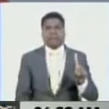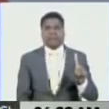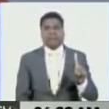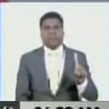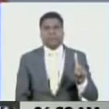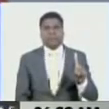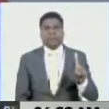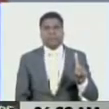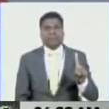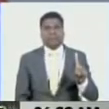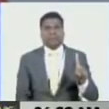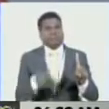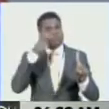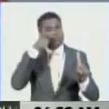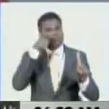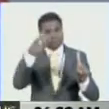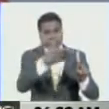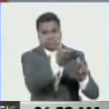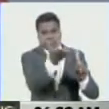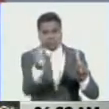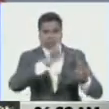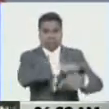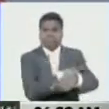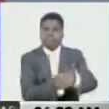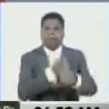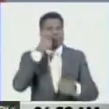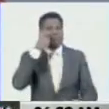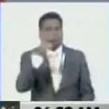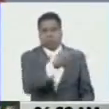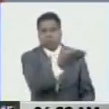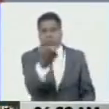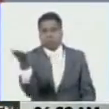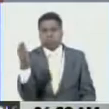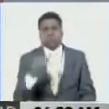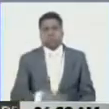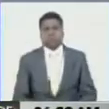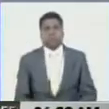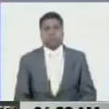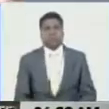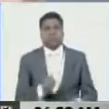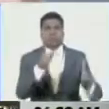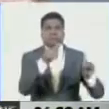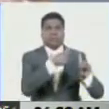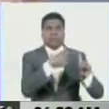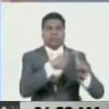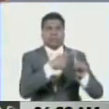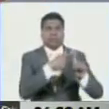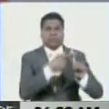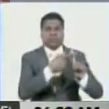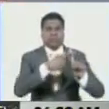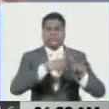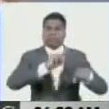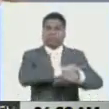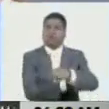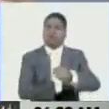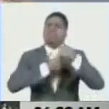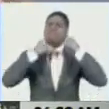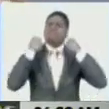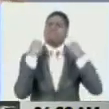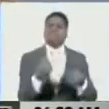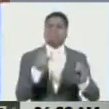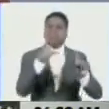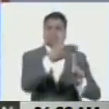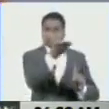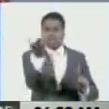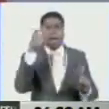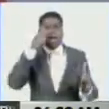el poder popular. Para poder contrarrestar el dominio del imperialismo, tú tienes que crear una fuerza. Y esa fuerza está en el